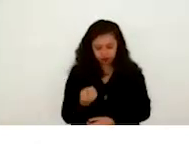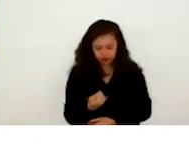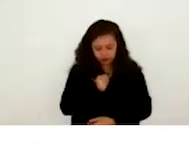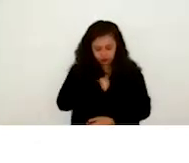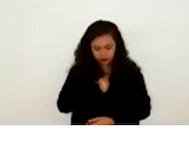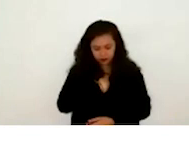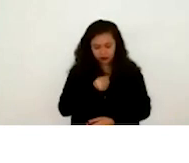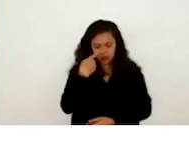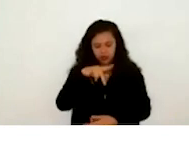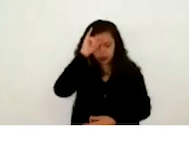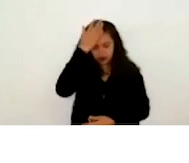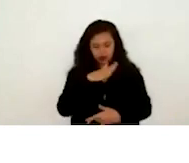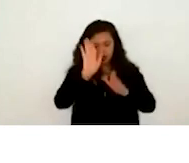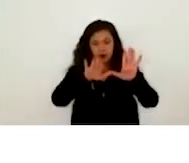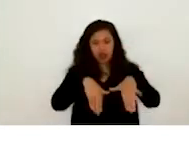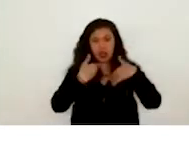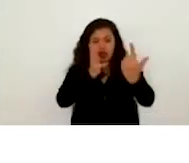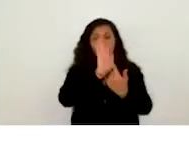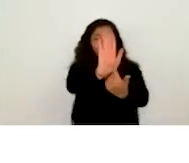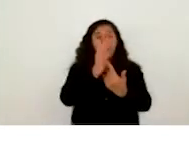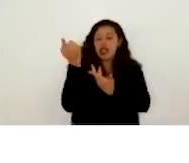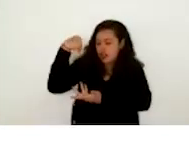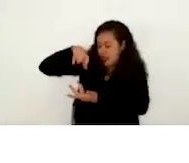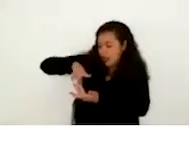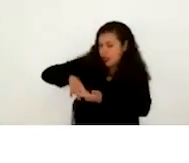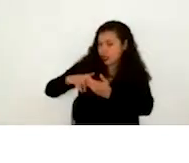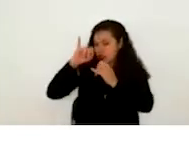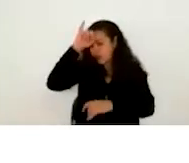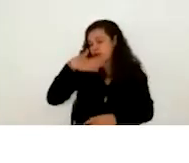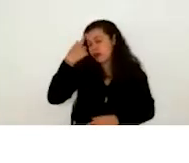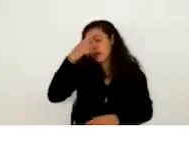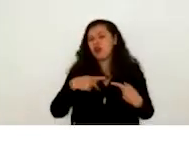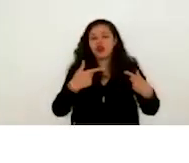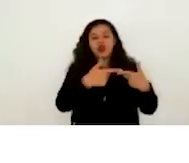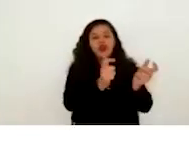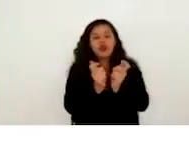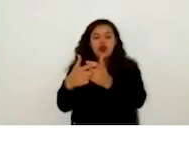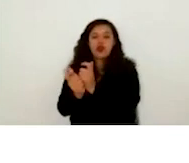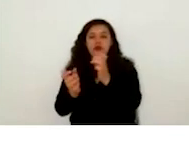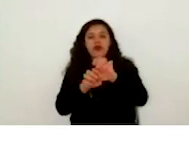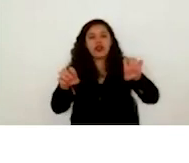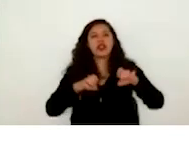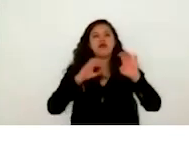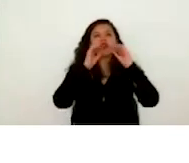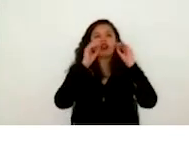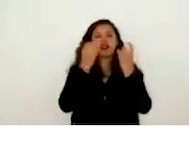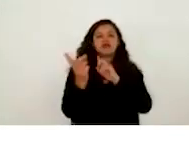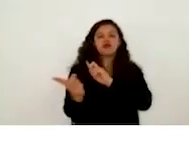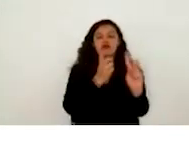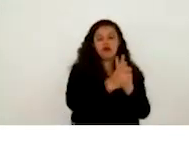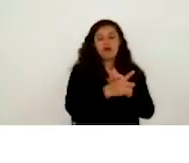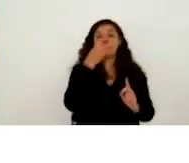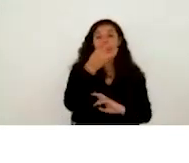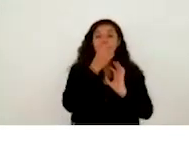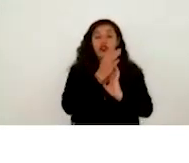su imagen tanto externa como interna al interactuar con otros grupos equipos y organizaciones es la importancia